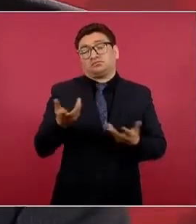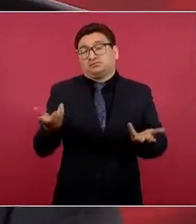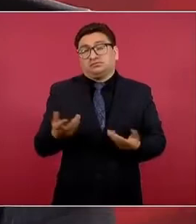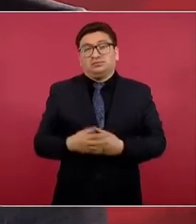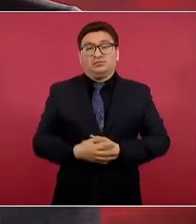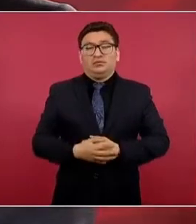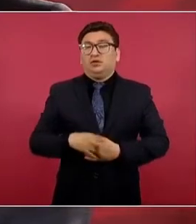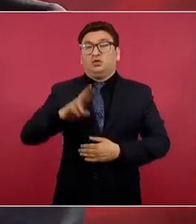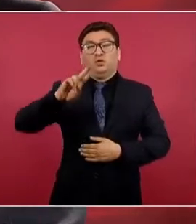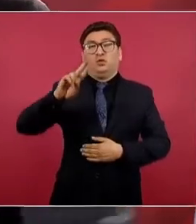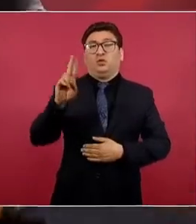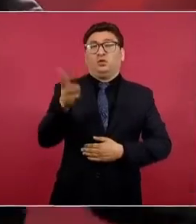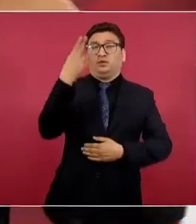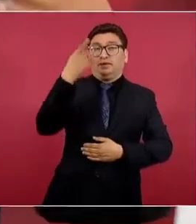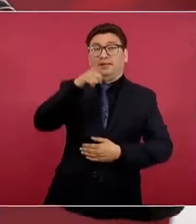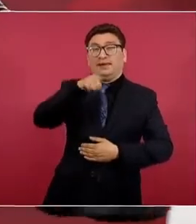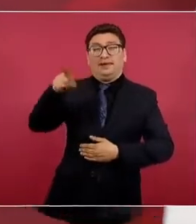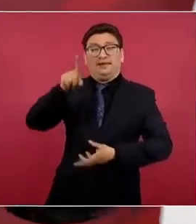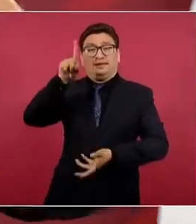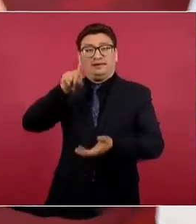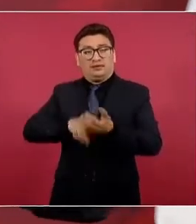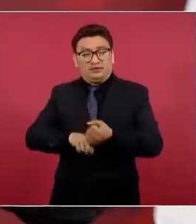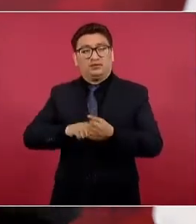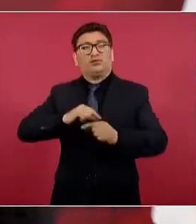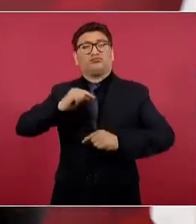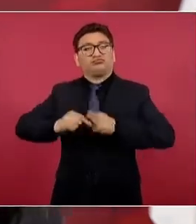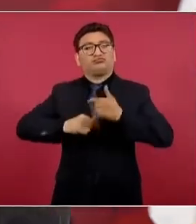las universidades se tienen que ir también